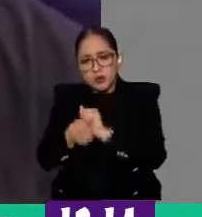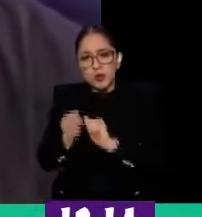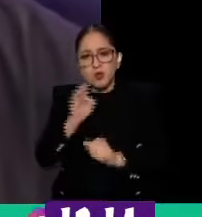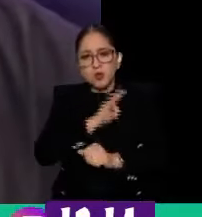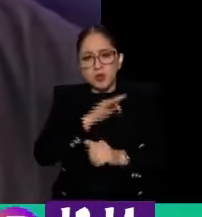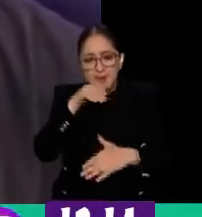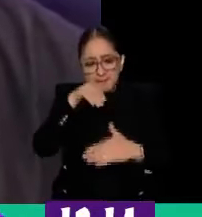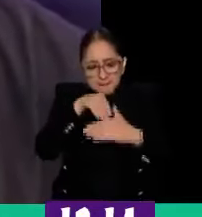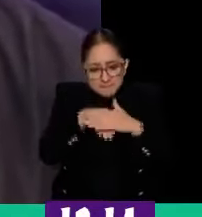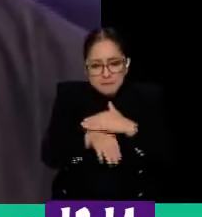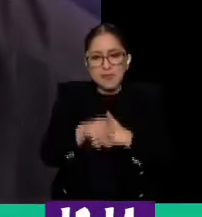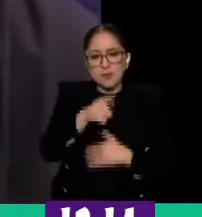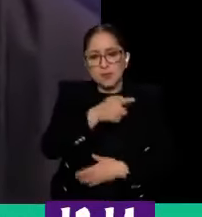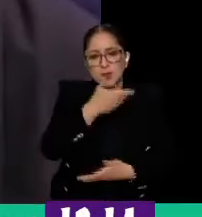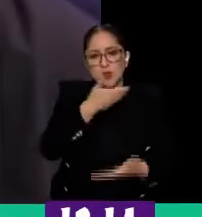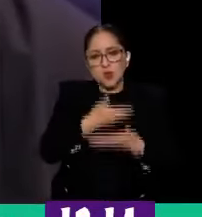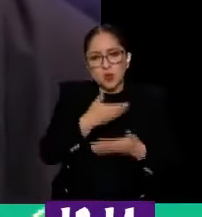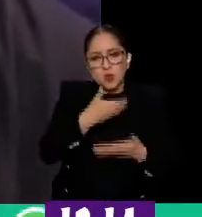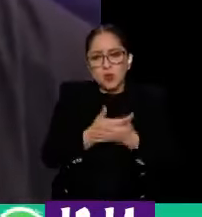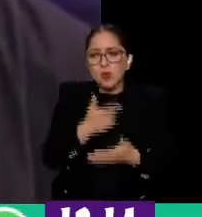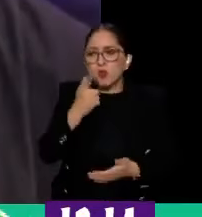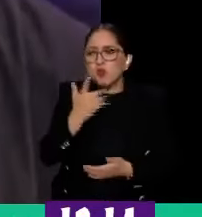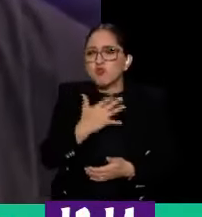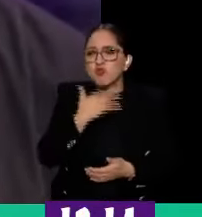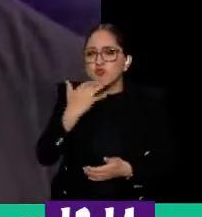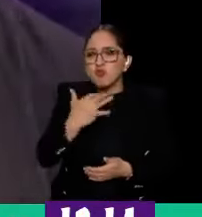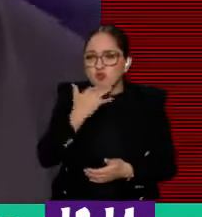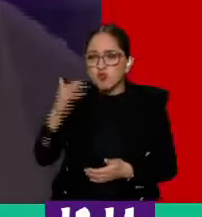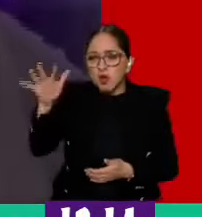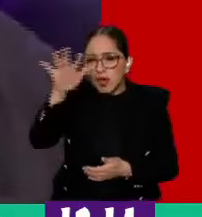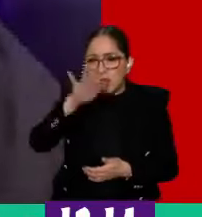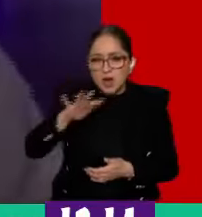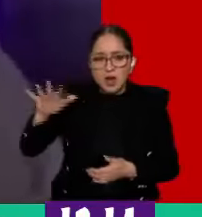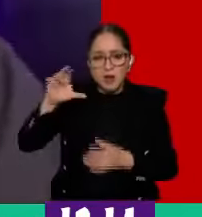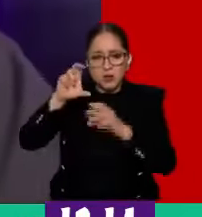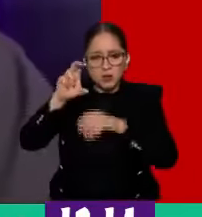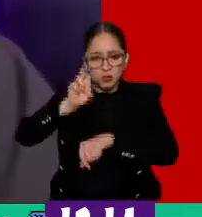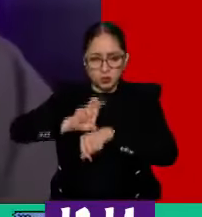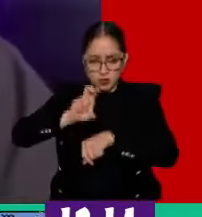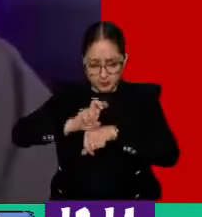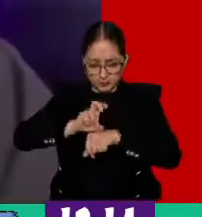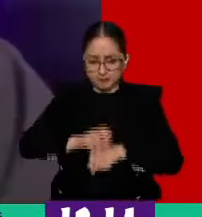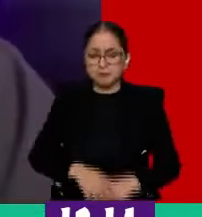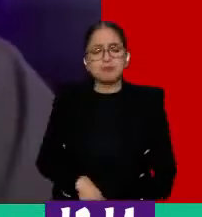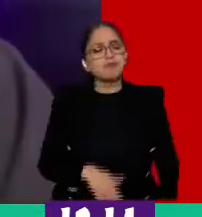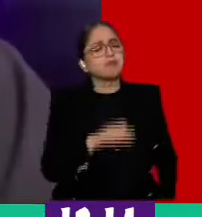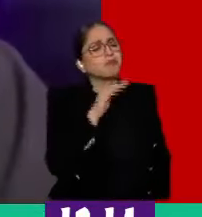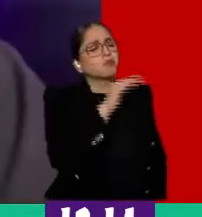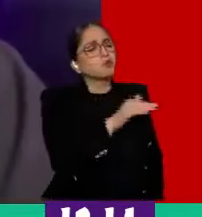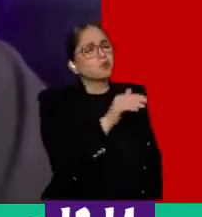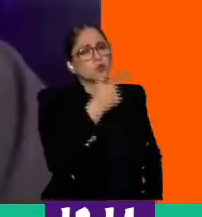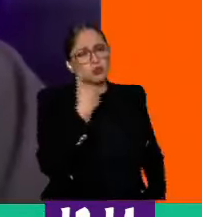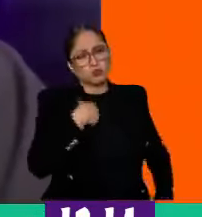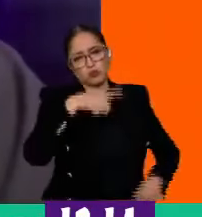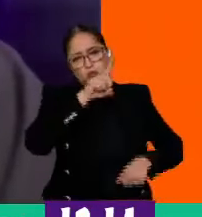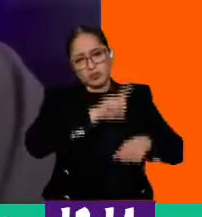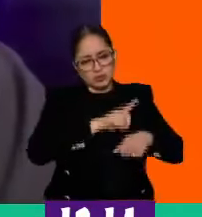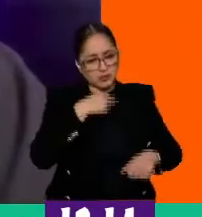y que se contamine el huevo con lo que hay en el ambiente o con lo que tiene en la cascarita. Ahora, ¿verdad? Rafita, fíjate que el otro día estaba viendo un